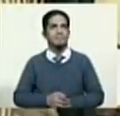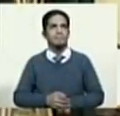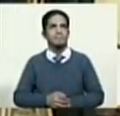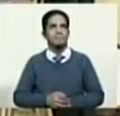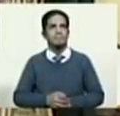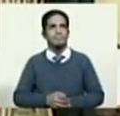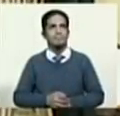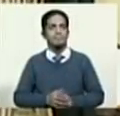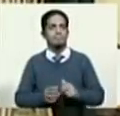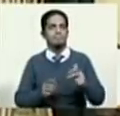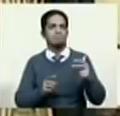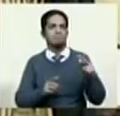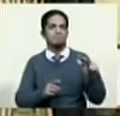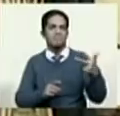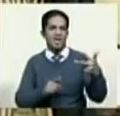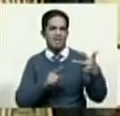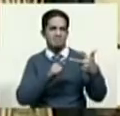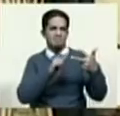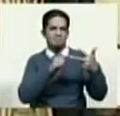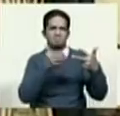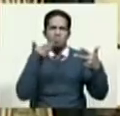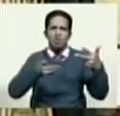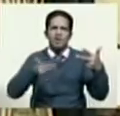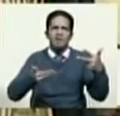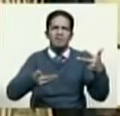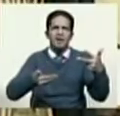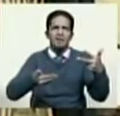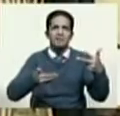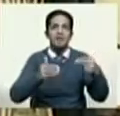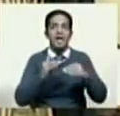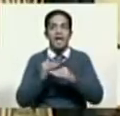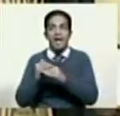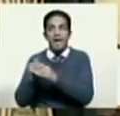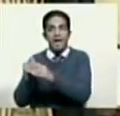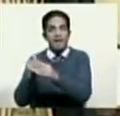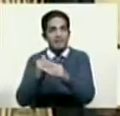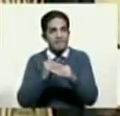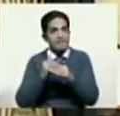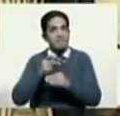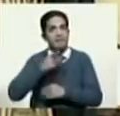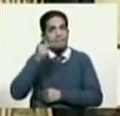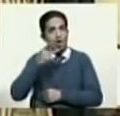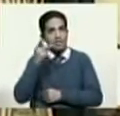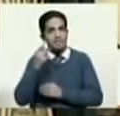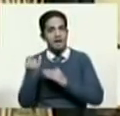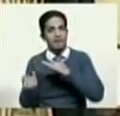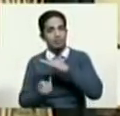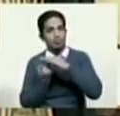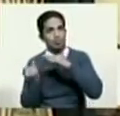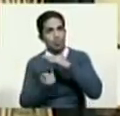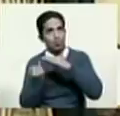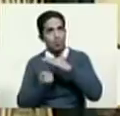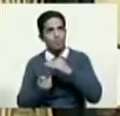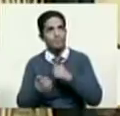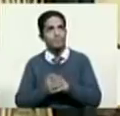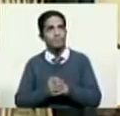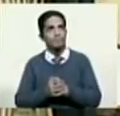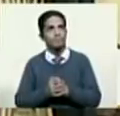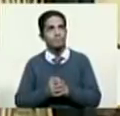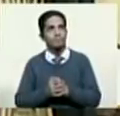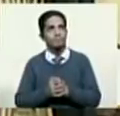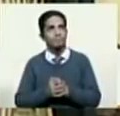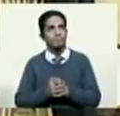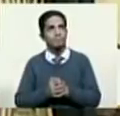Y una tercer nivel de prioridades, la estabilidad institucional y política. Y en ese sentido, el único órgano que aquí no se